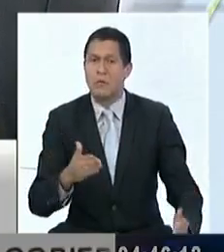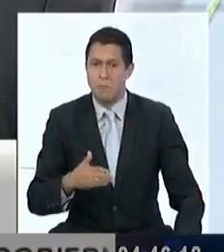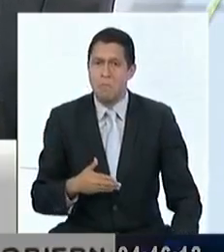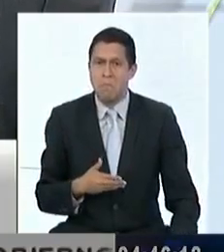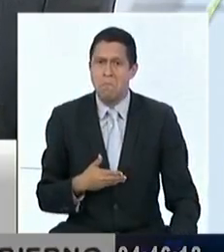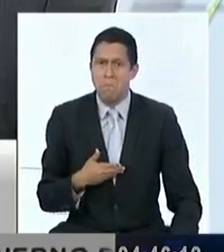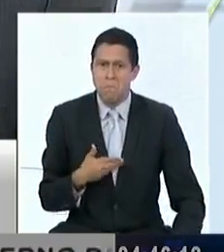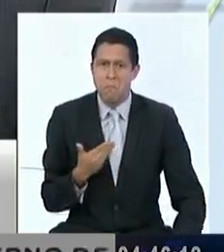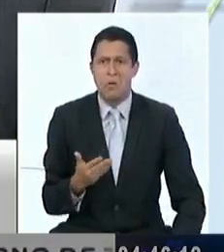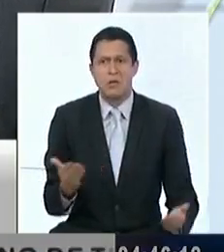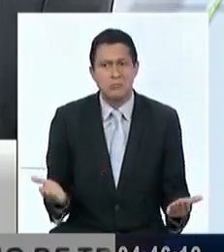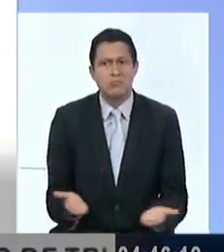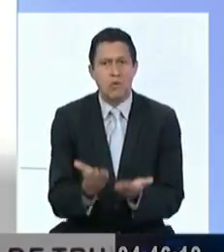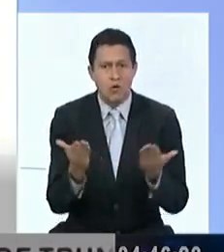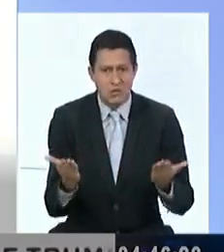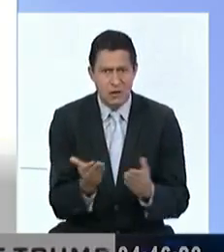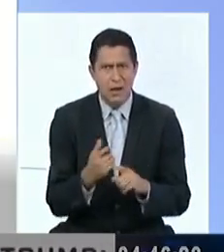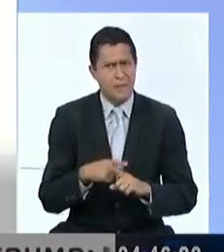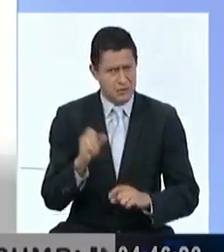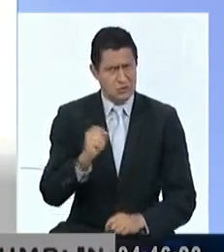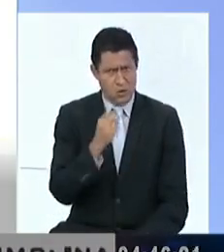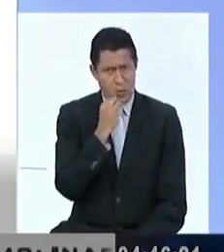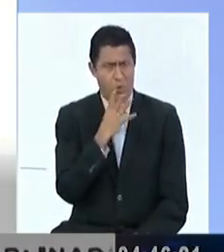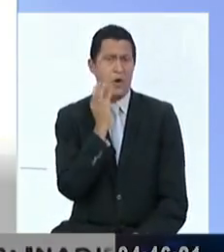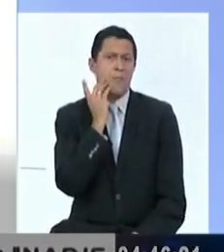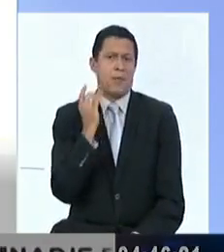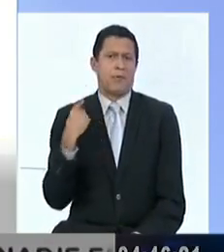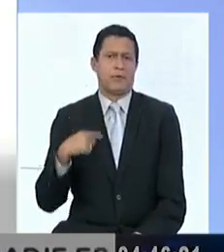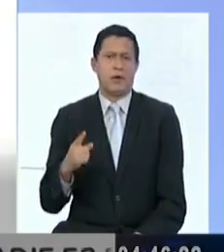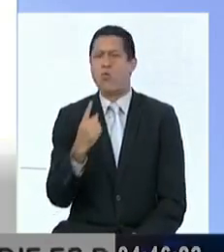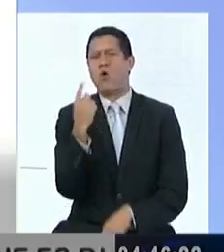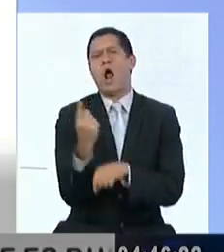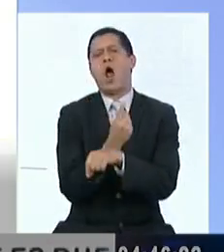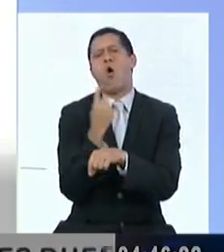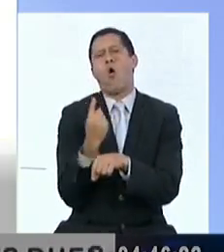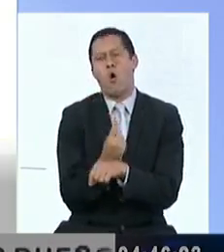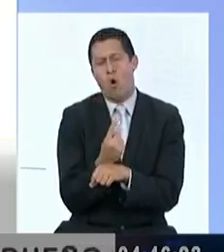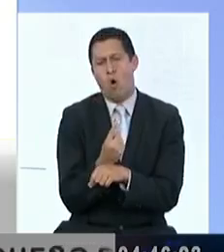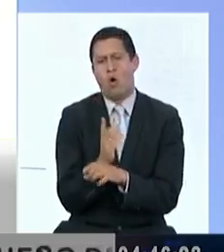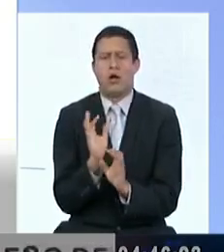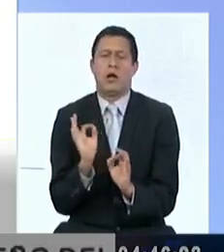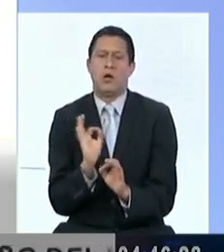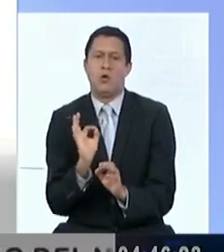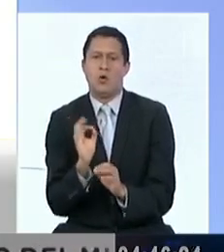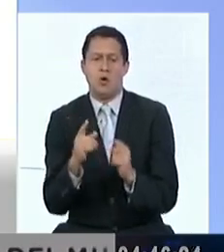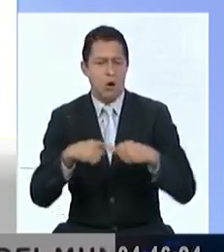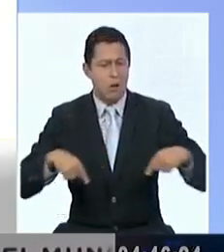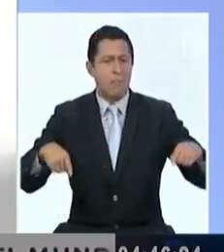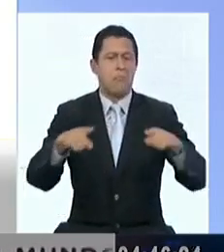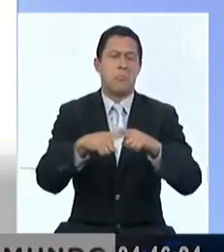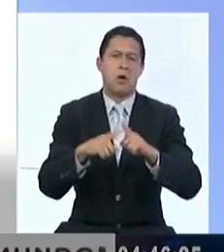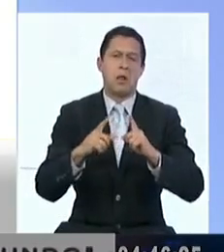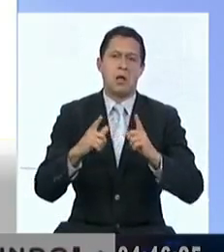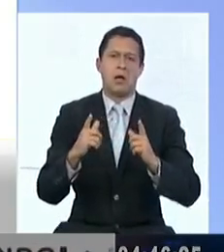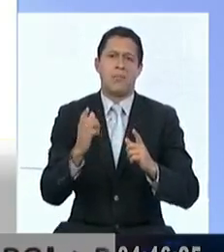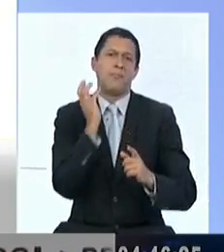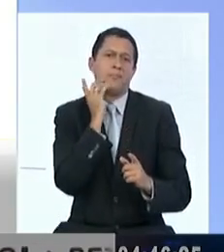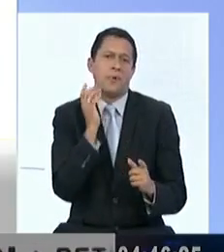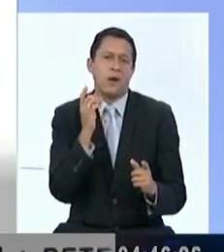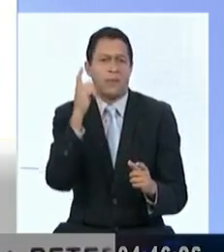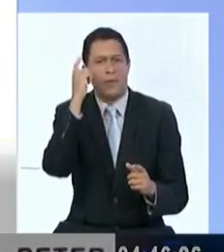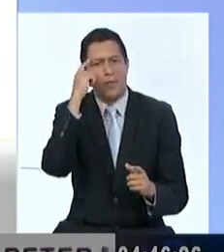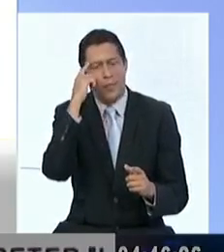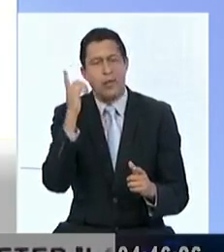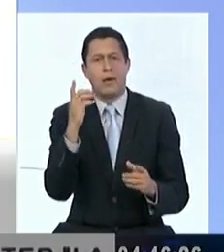que se dé esta motivación pero sería recomendable por lo menos tener una hora pautada o fija por lo menos un espacio para que se pueda hacer por lo menos los días en